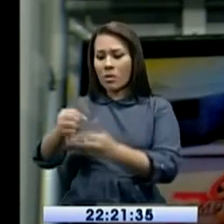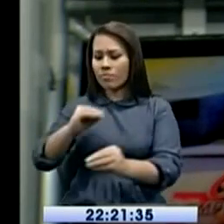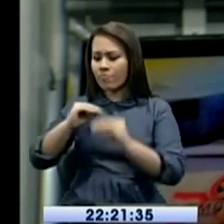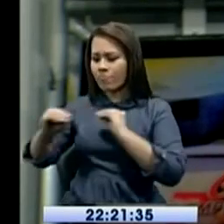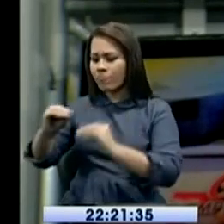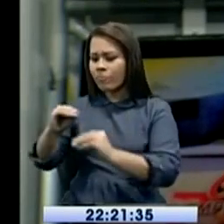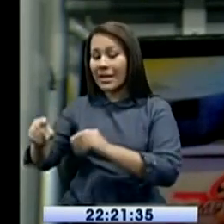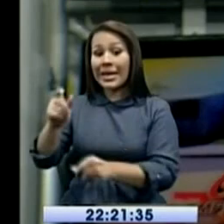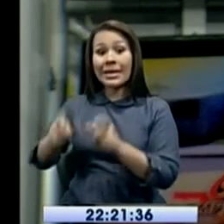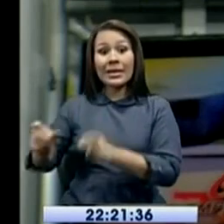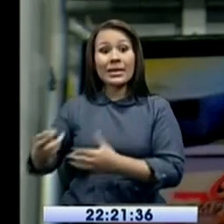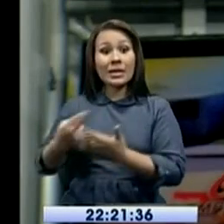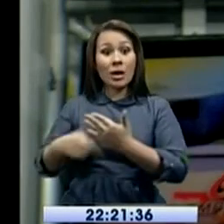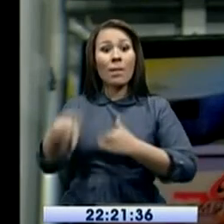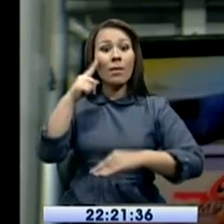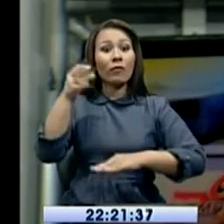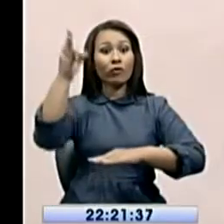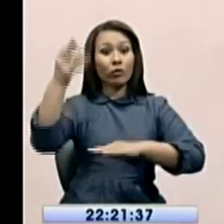sean profesionales.